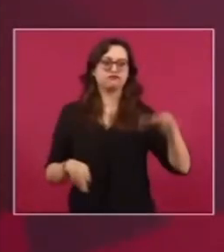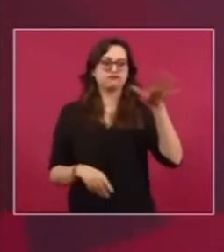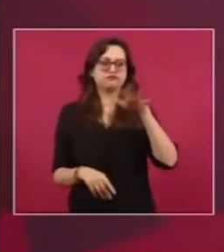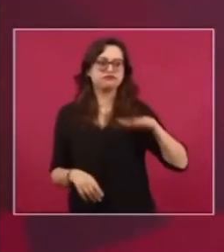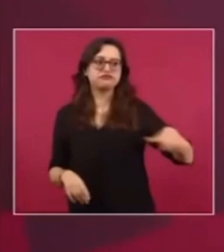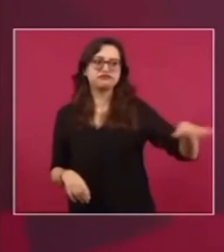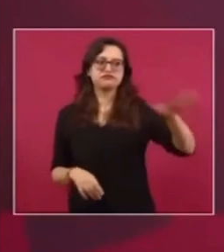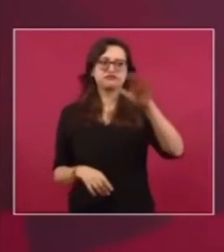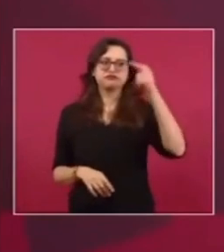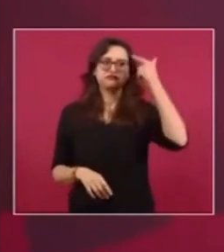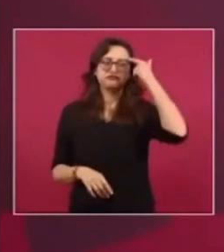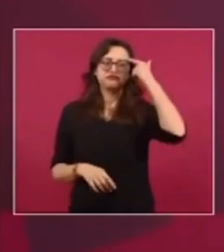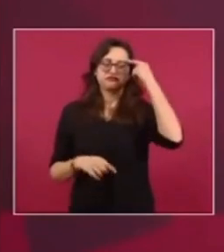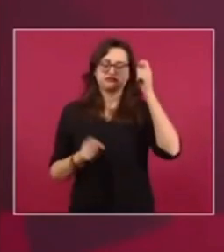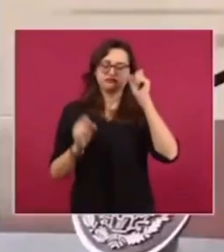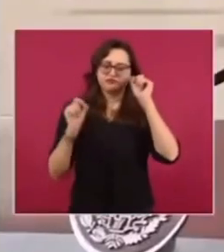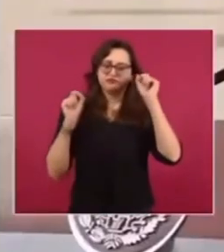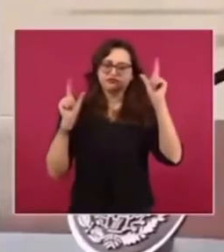Ya no hay